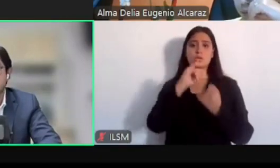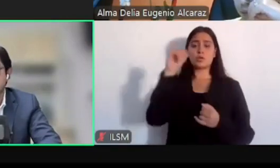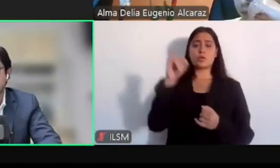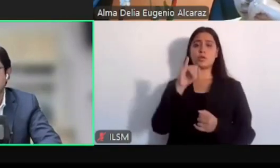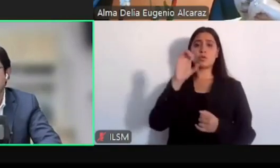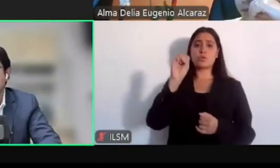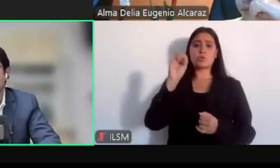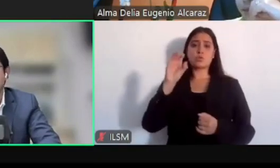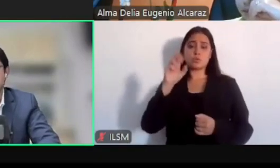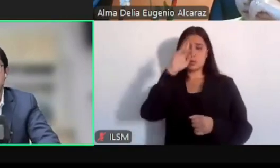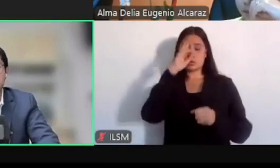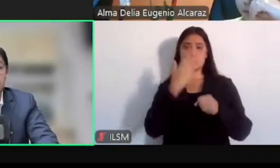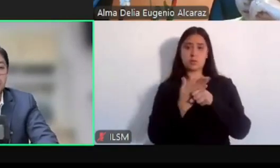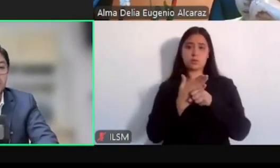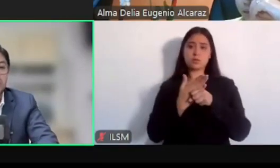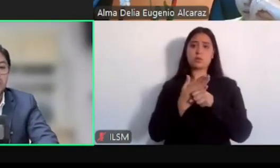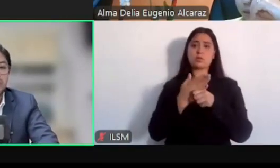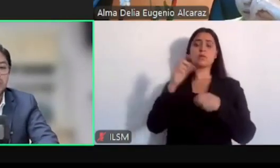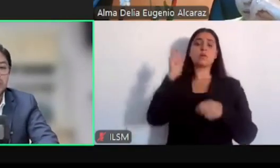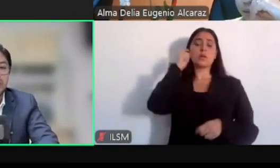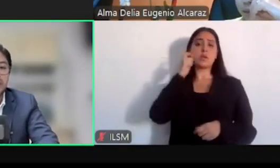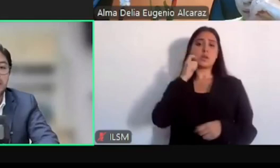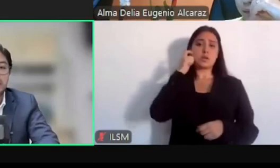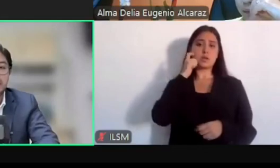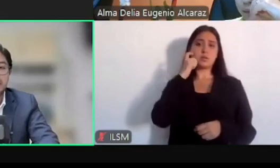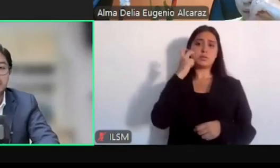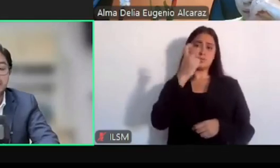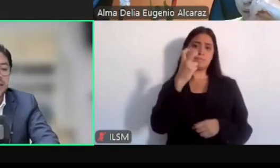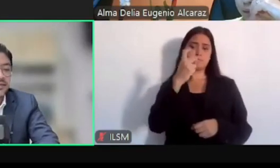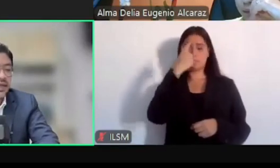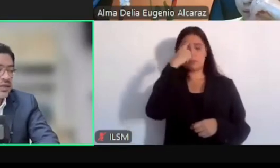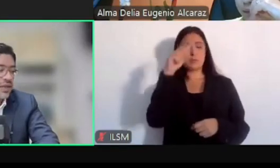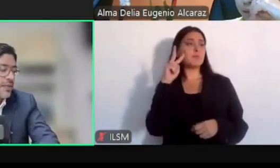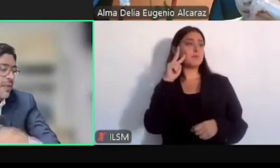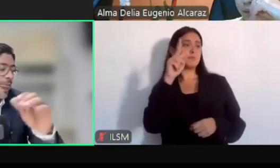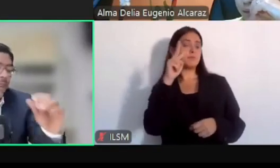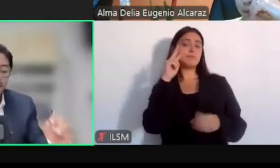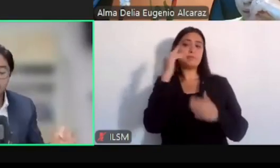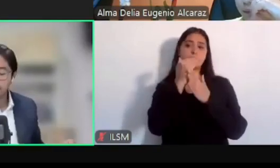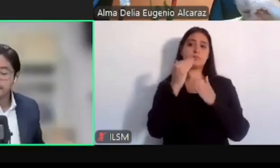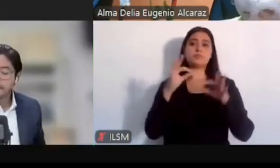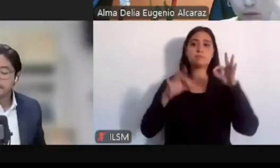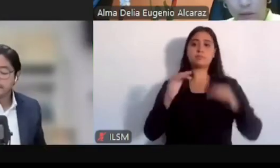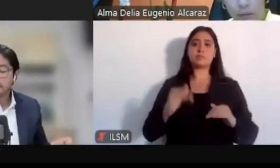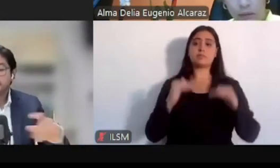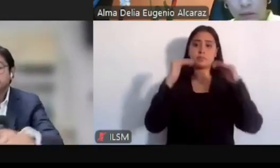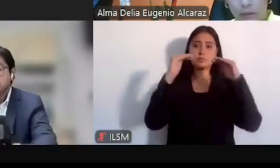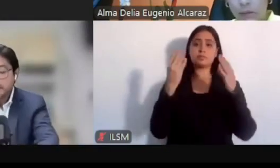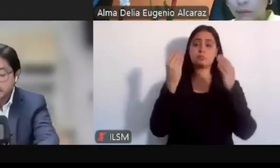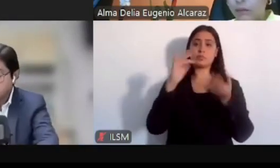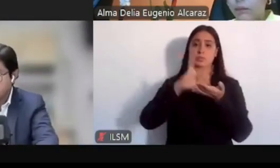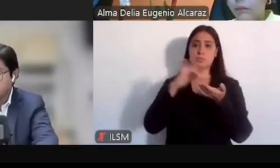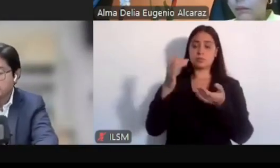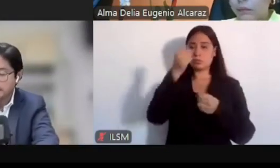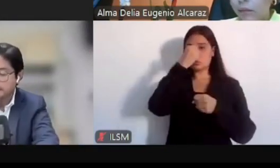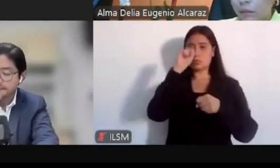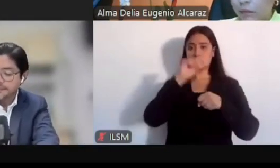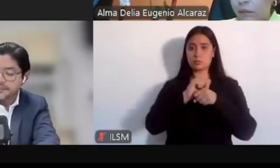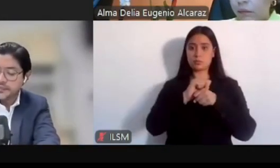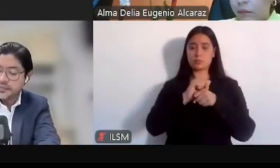y triun electoral est asat magistradas magistr Gracias secretario